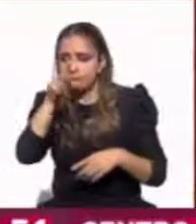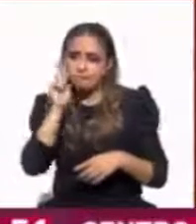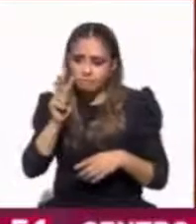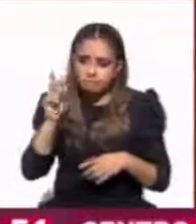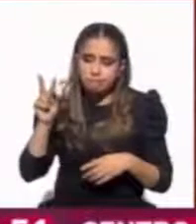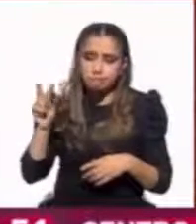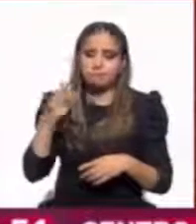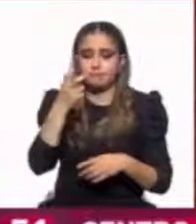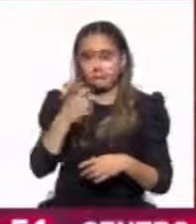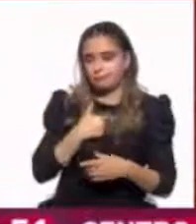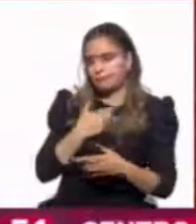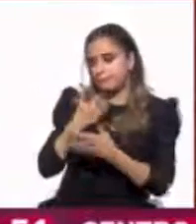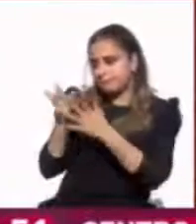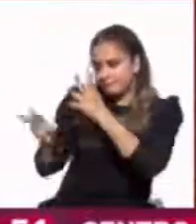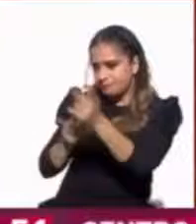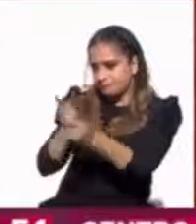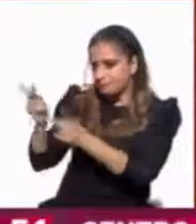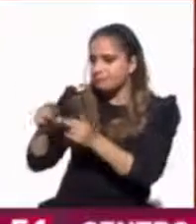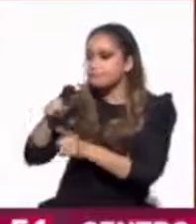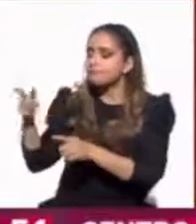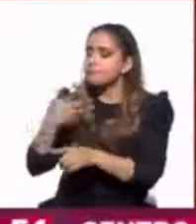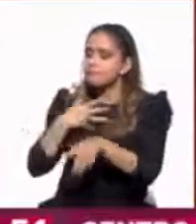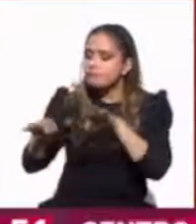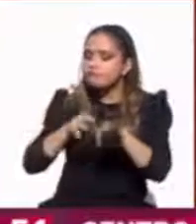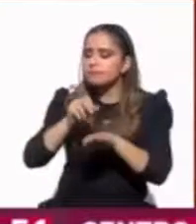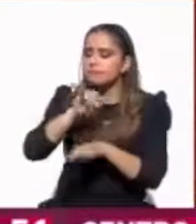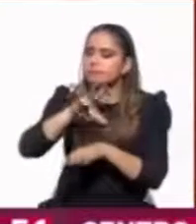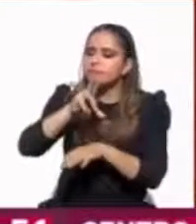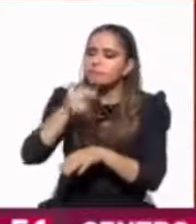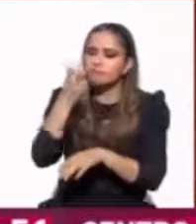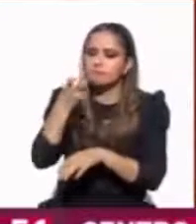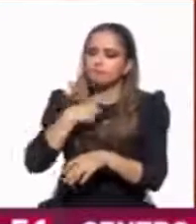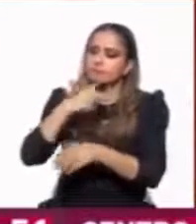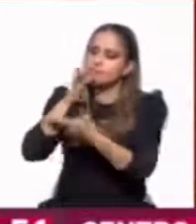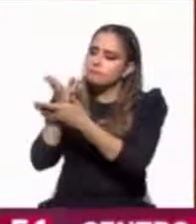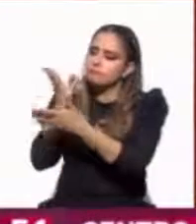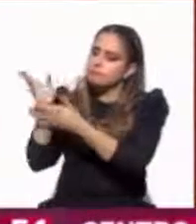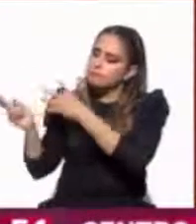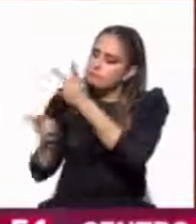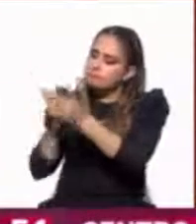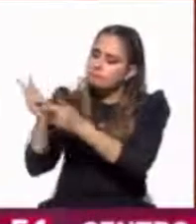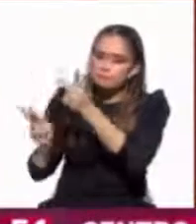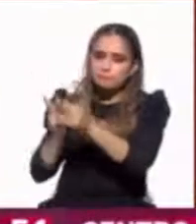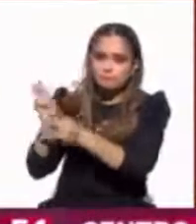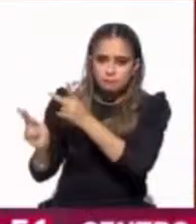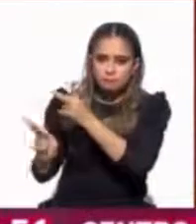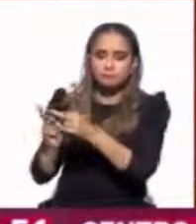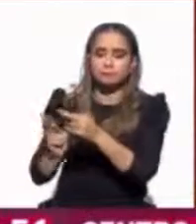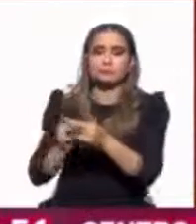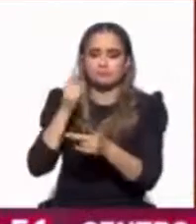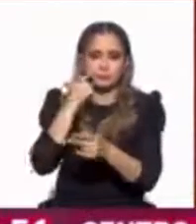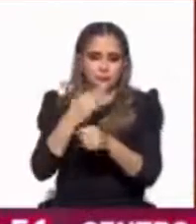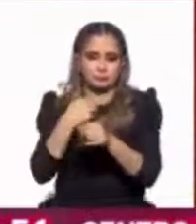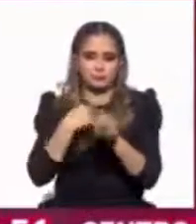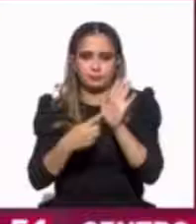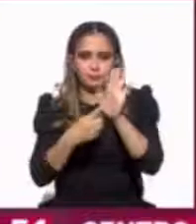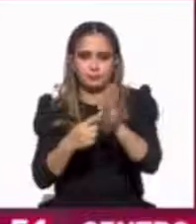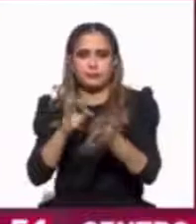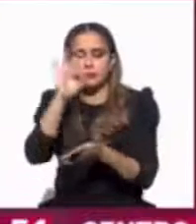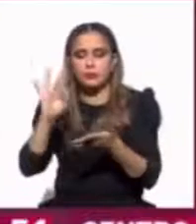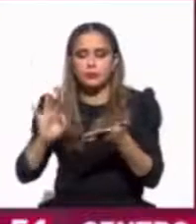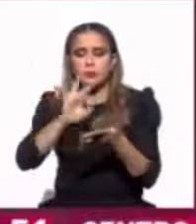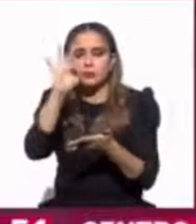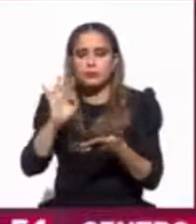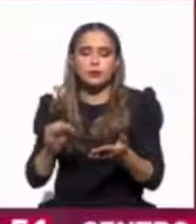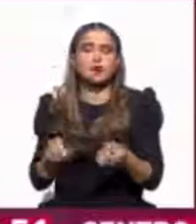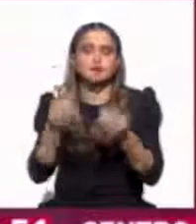encuesta nacional de ocupación y empleo, como bien señalas. Lo vamos a ver en términos porcentuales, lo vamos a ver en